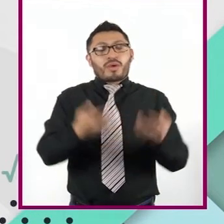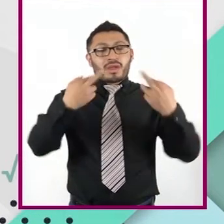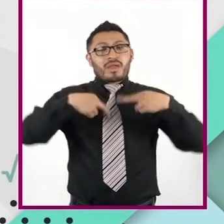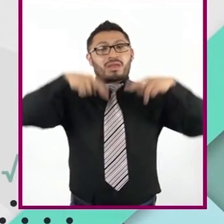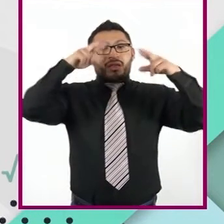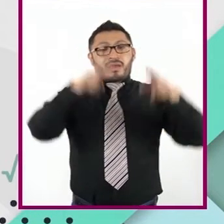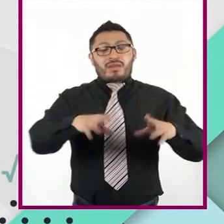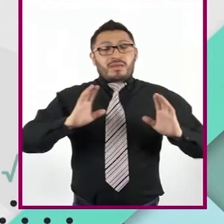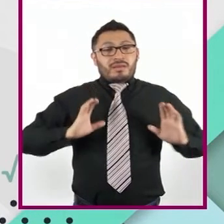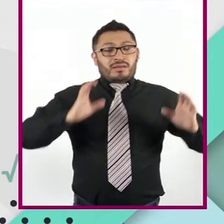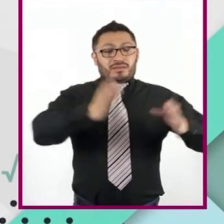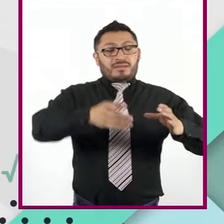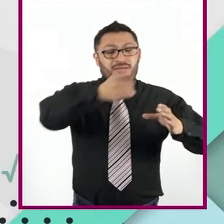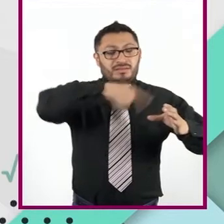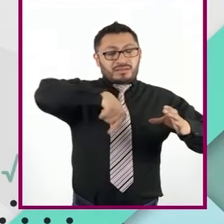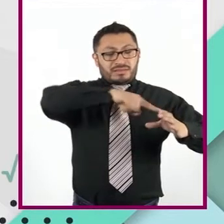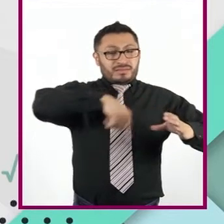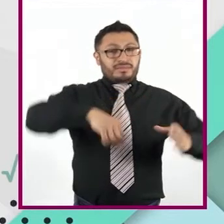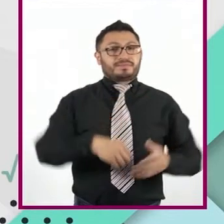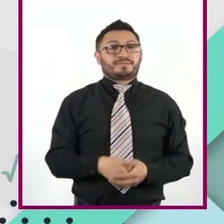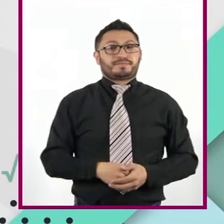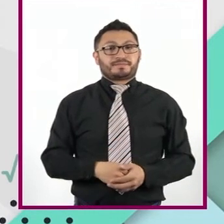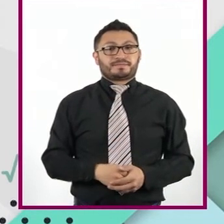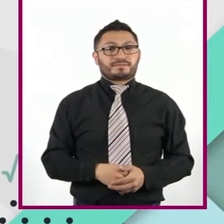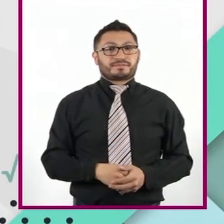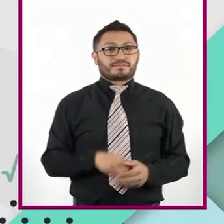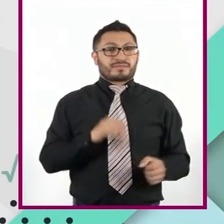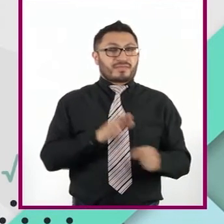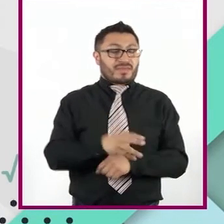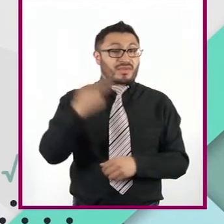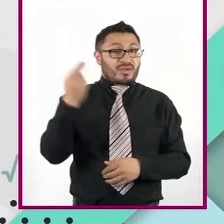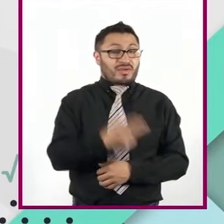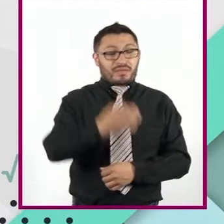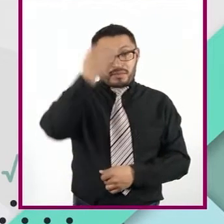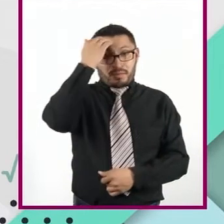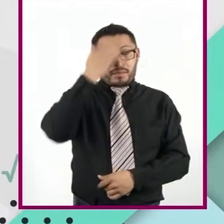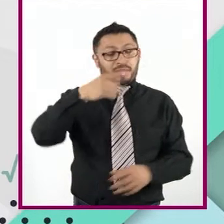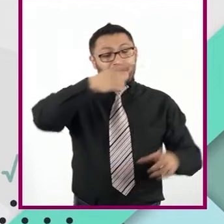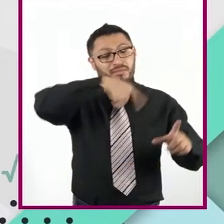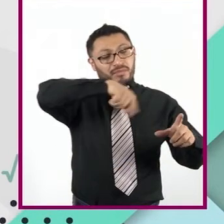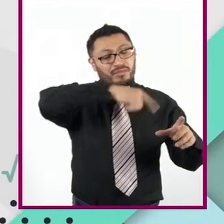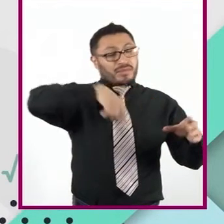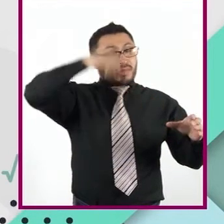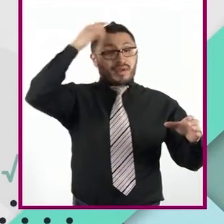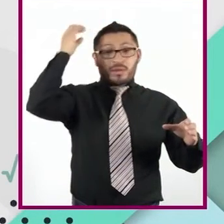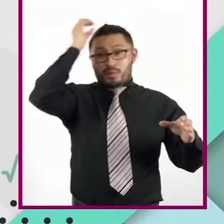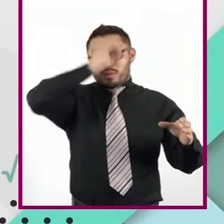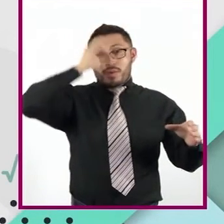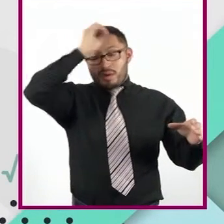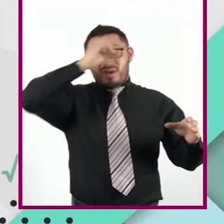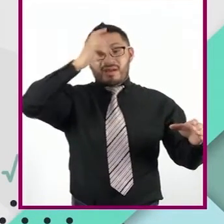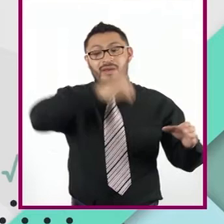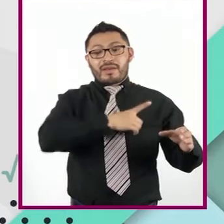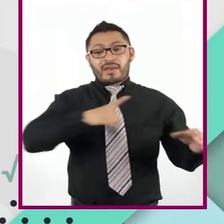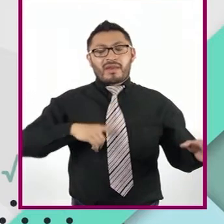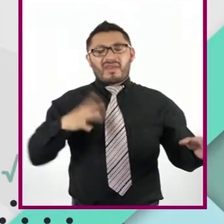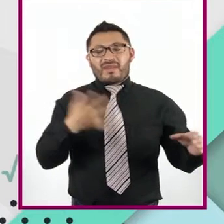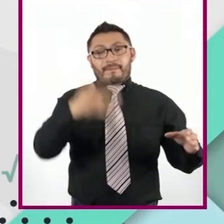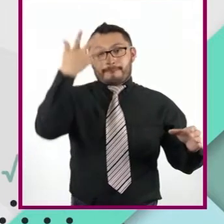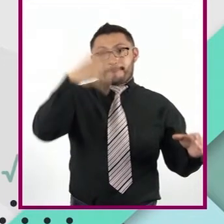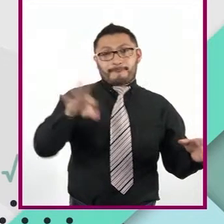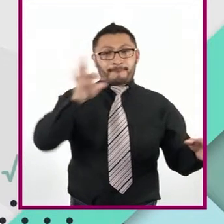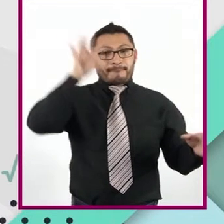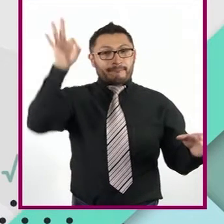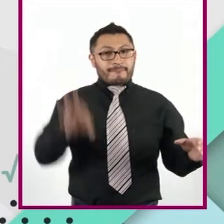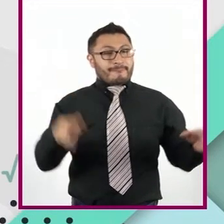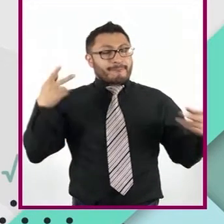representativa de la población específica de la que se necesita conocer su opinión. Debe ser como mínimo un 10%